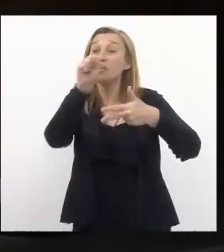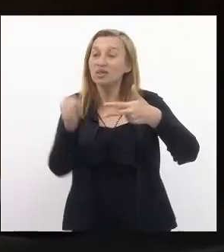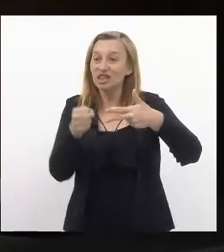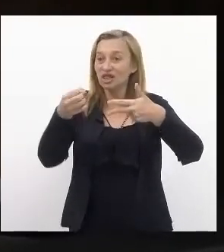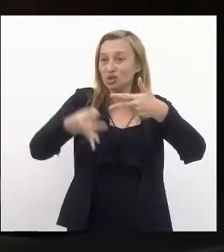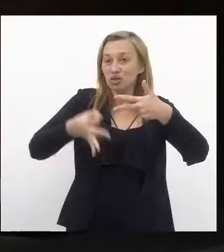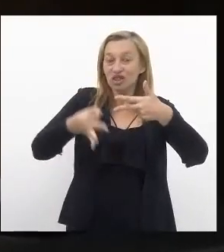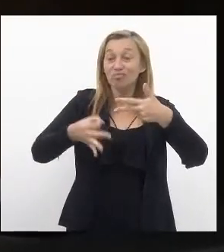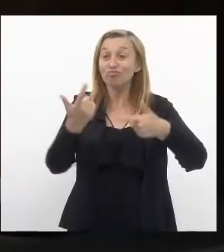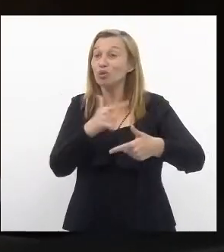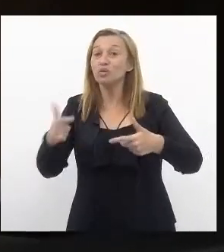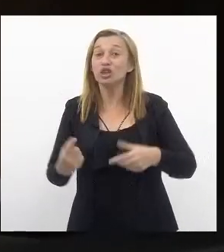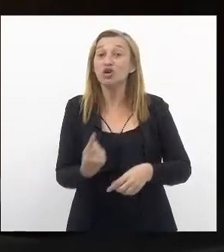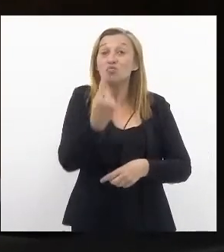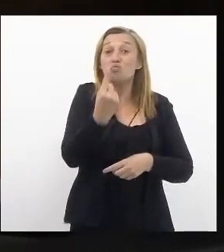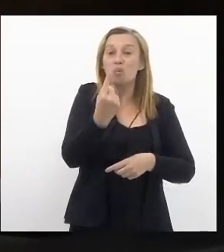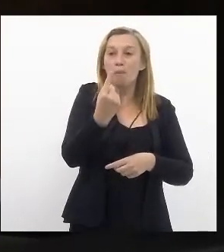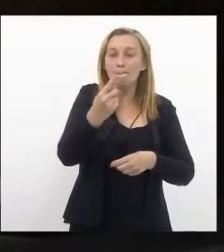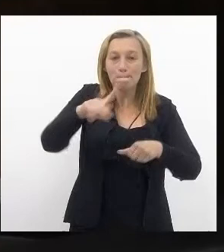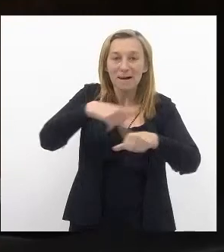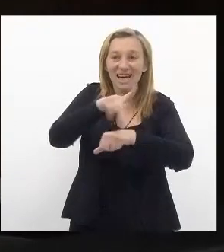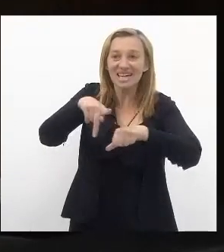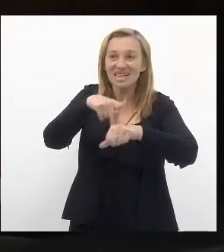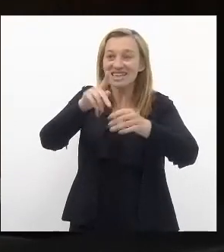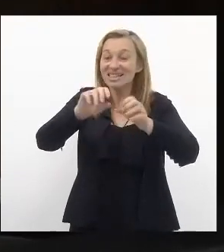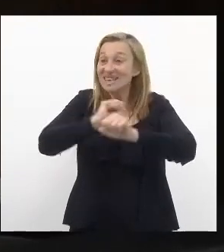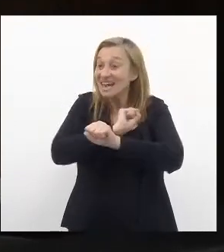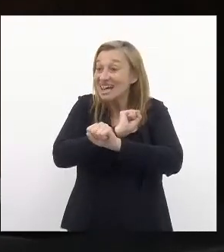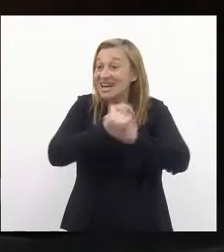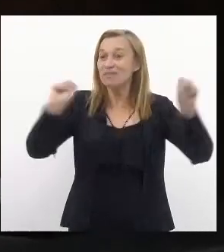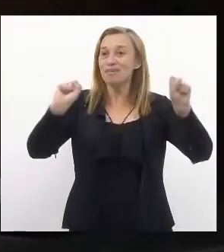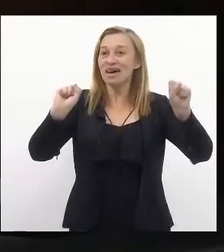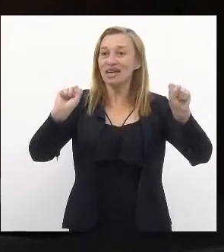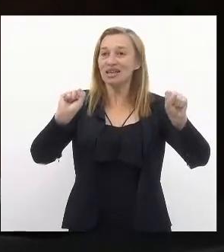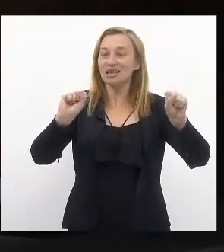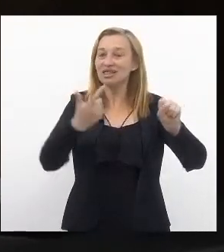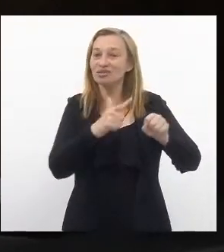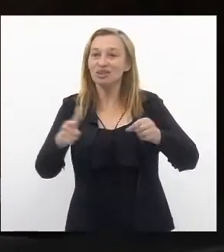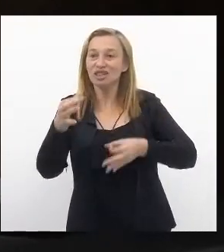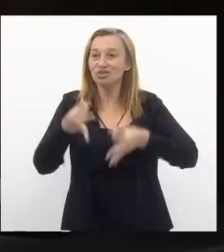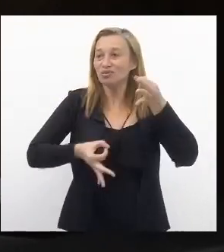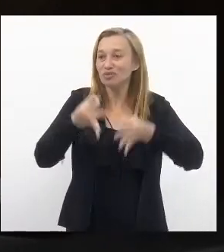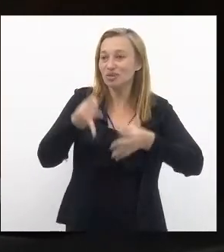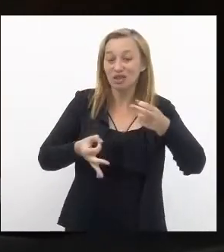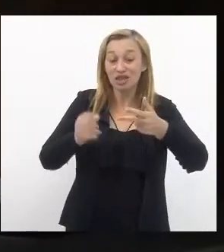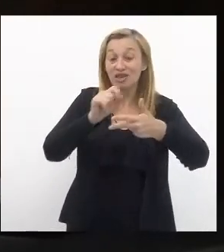un país independiente y libre sin justicia y sin poder judicial.